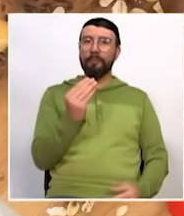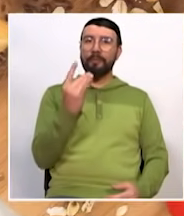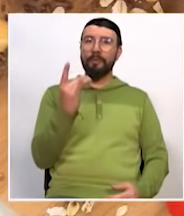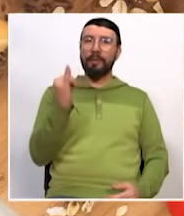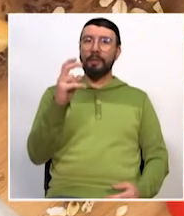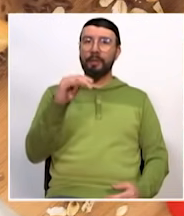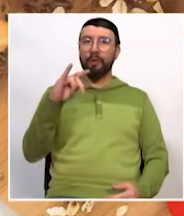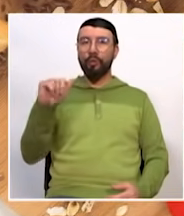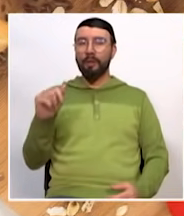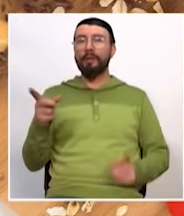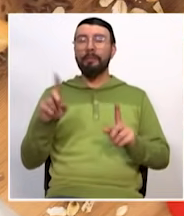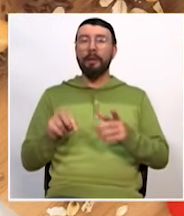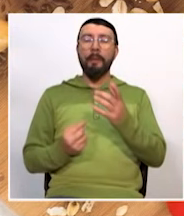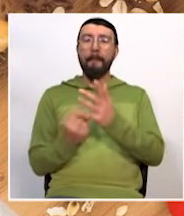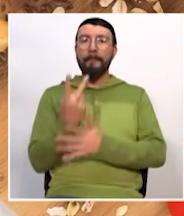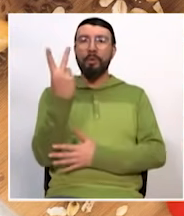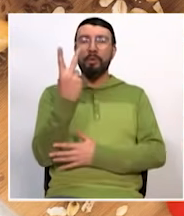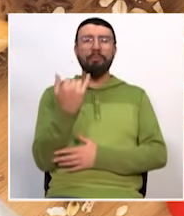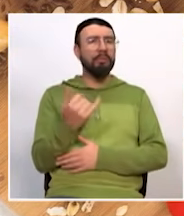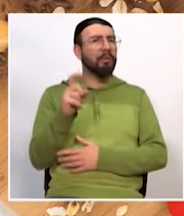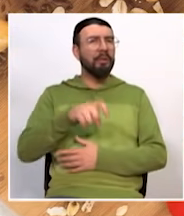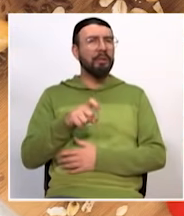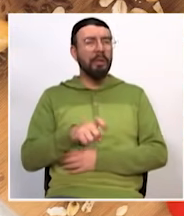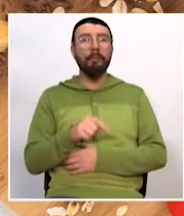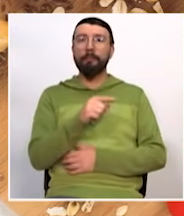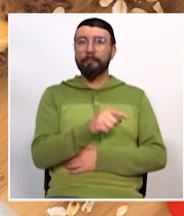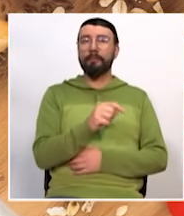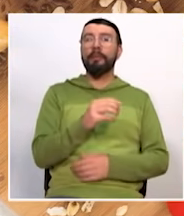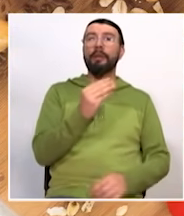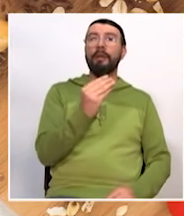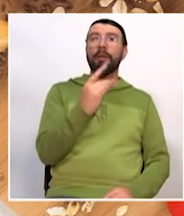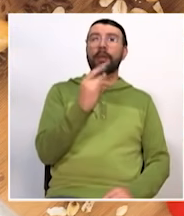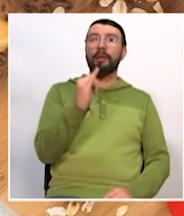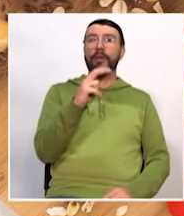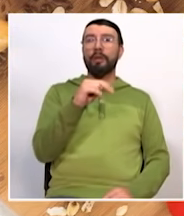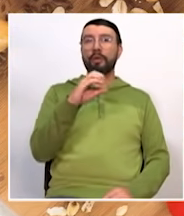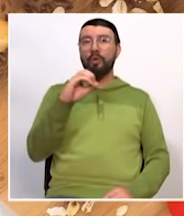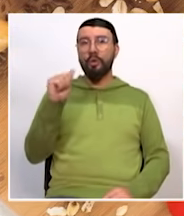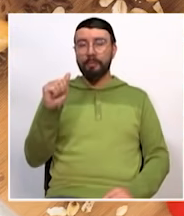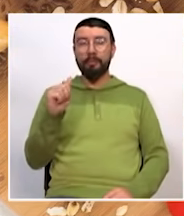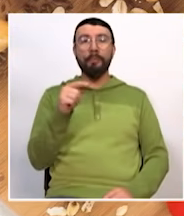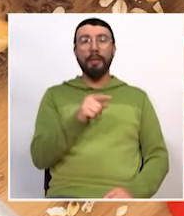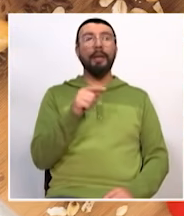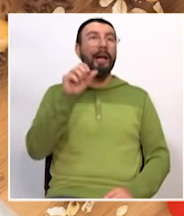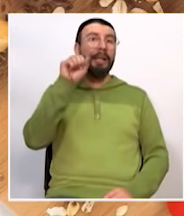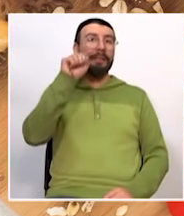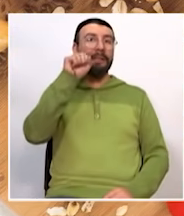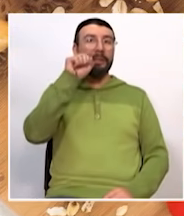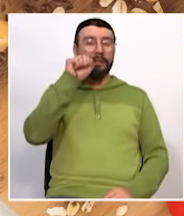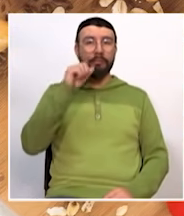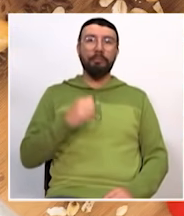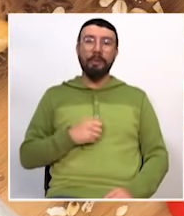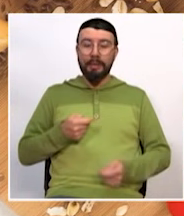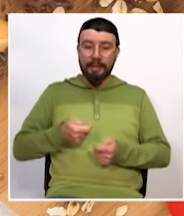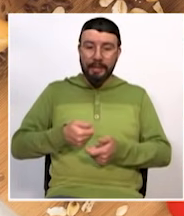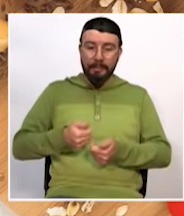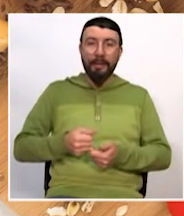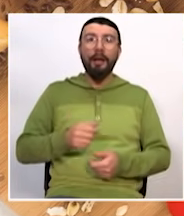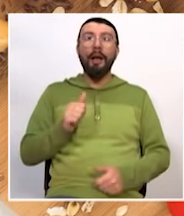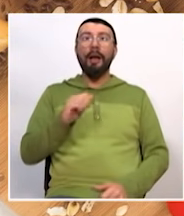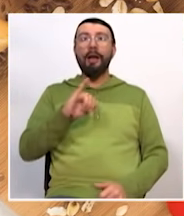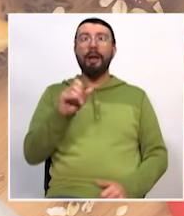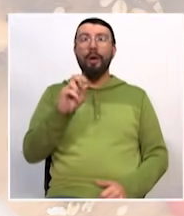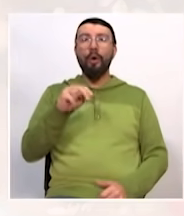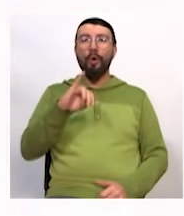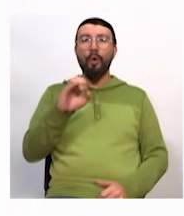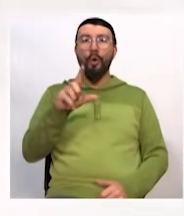necesitamos quinoa zanahoria semillas de ajonjolí y arándanos